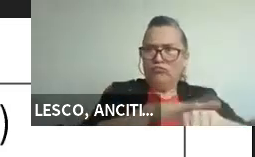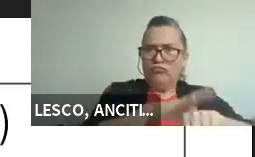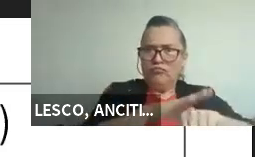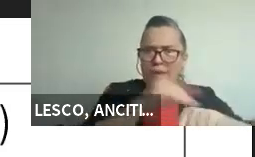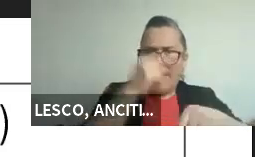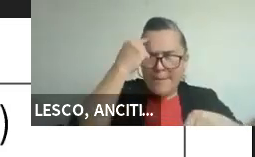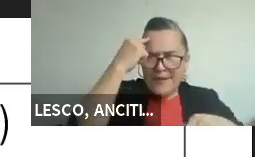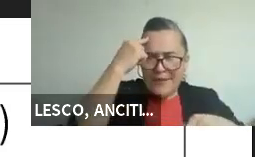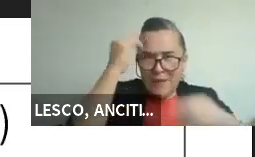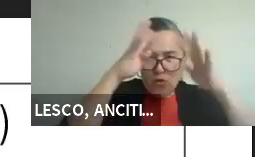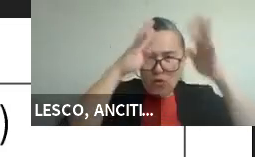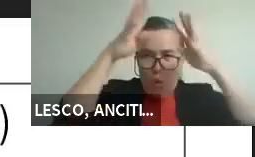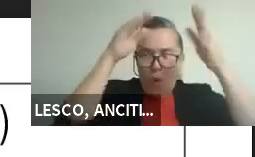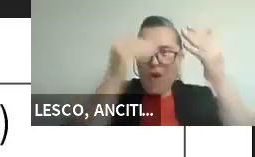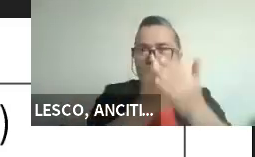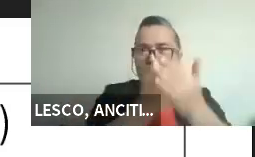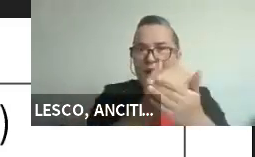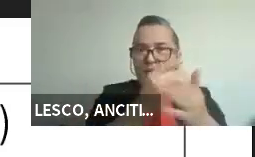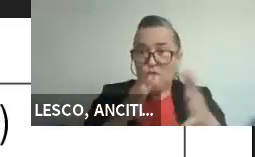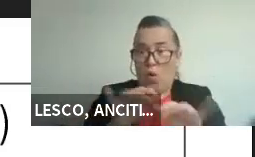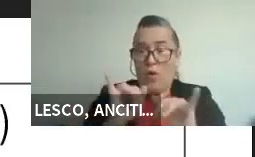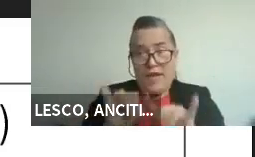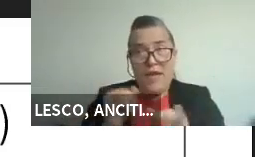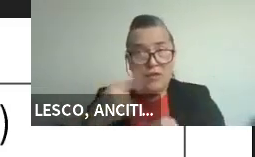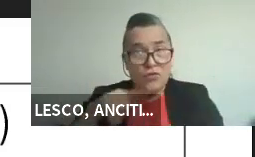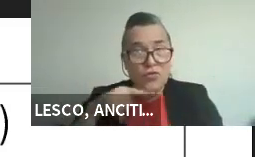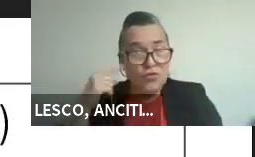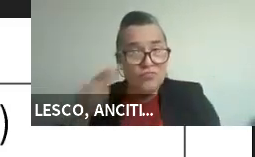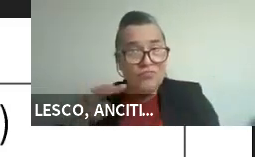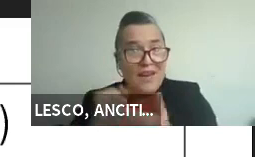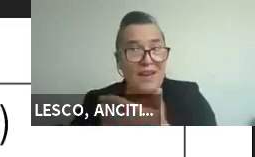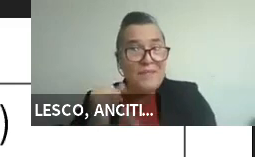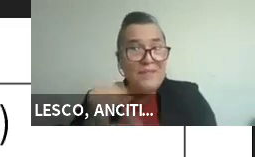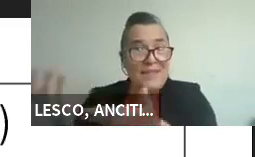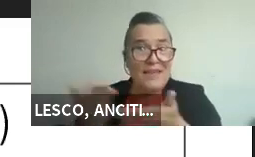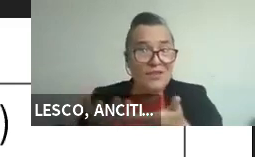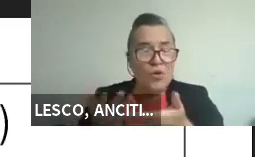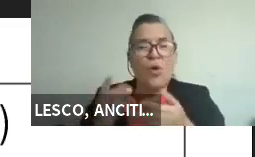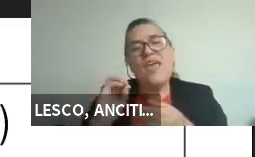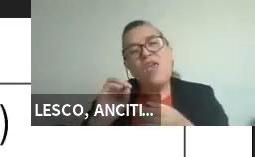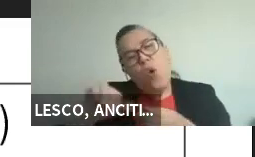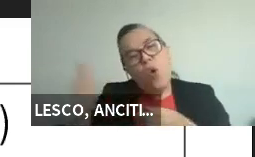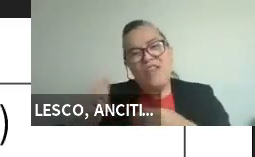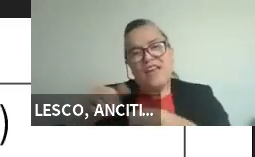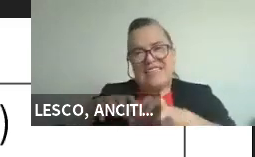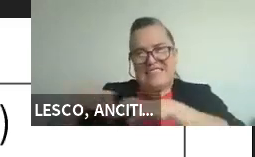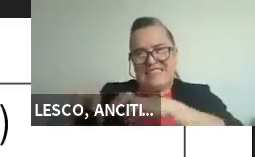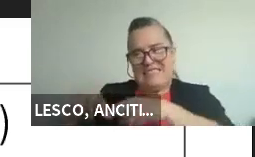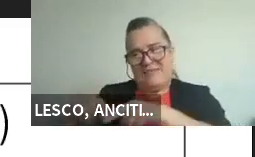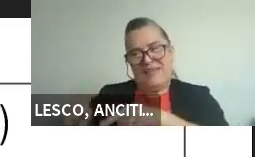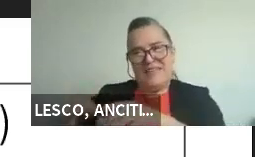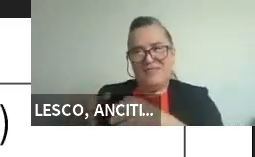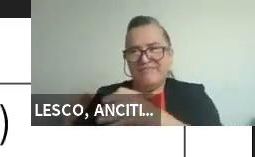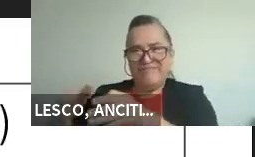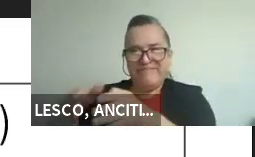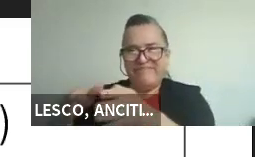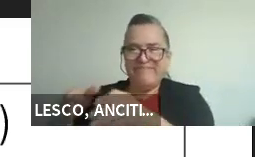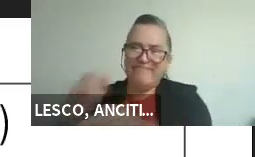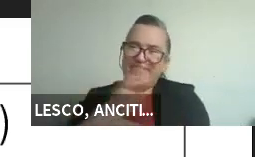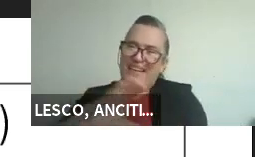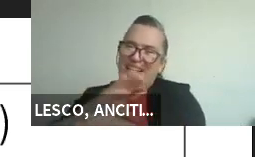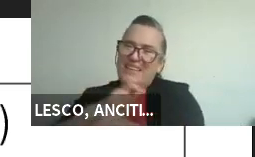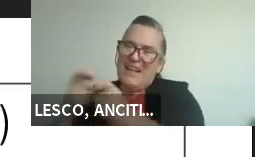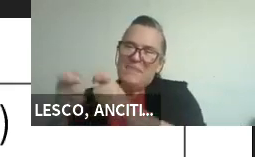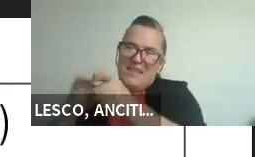pensamiento creativo y la innovación y esto lo haga mucho la investigación y dinámicas que nos llevan más bien por senderos de carácter más